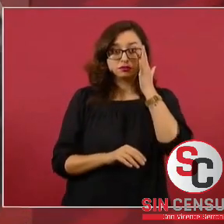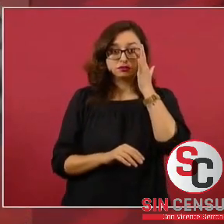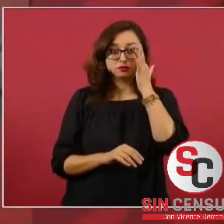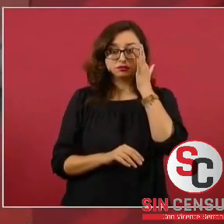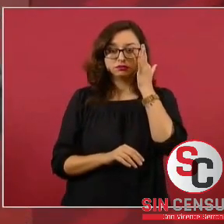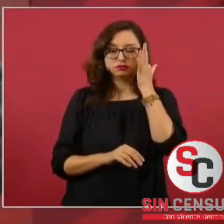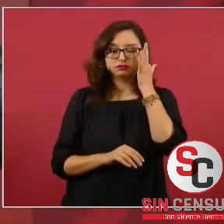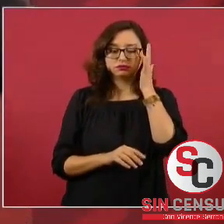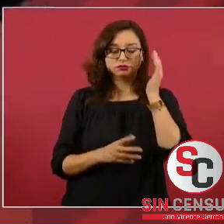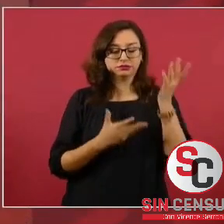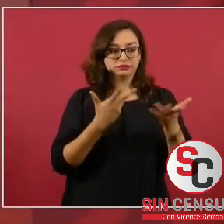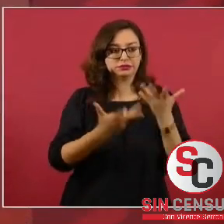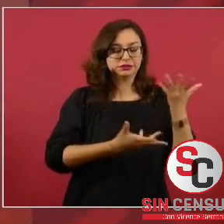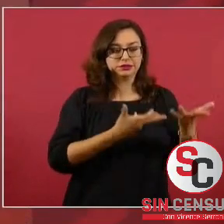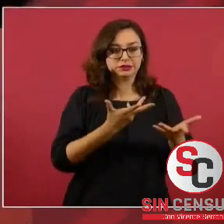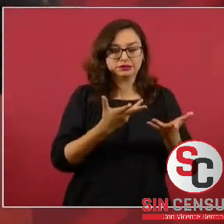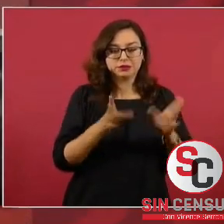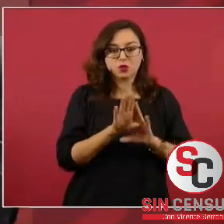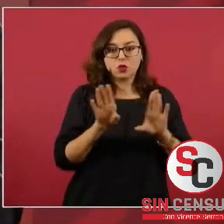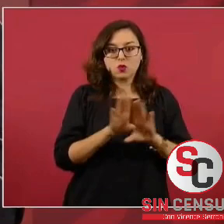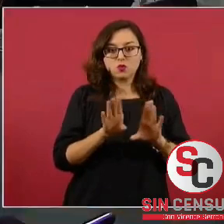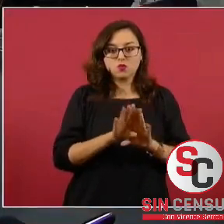Entonces, ¿cómo se repone eso?